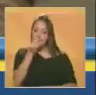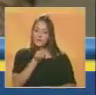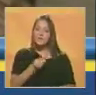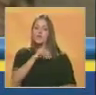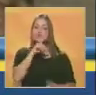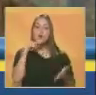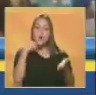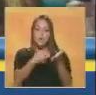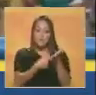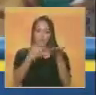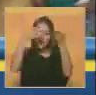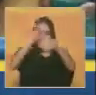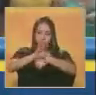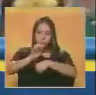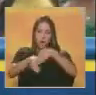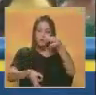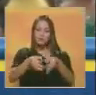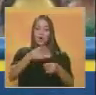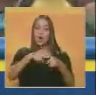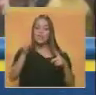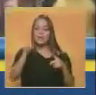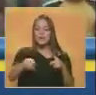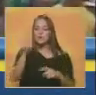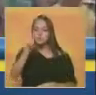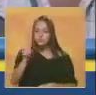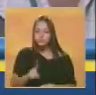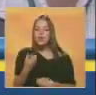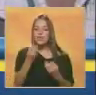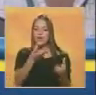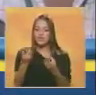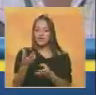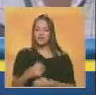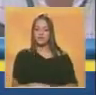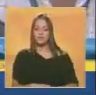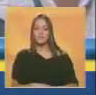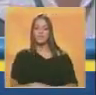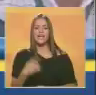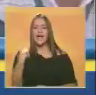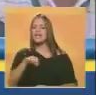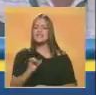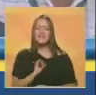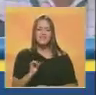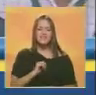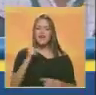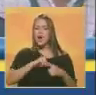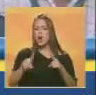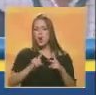identificación, asesoría jurídica y electrodomésticos. Desde el SAIME hasta el CIARA,